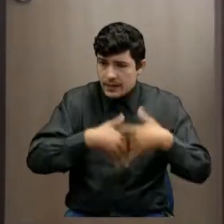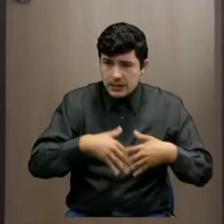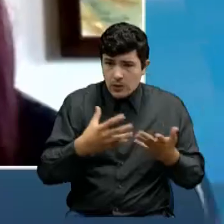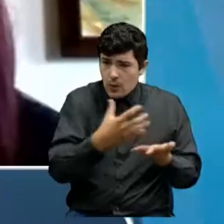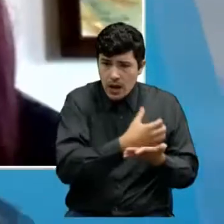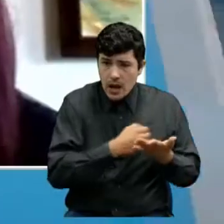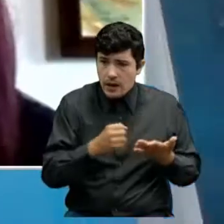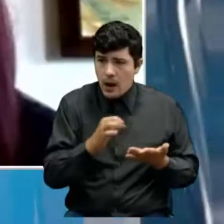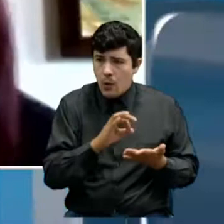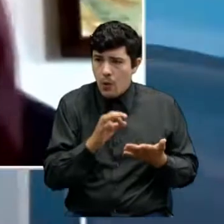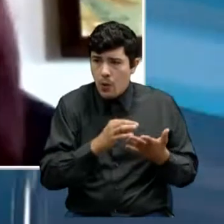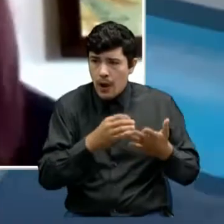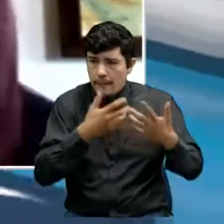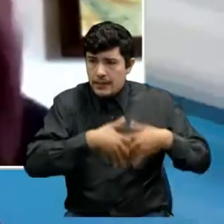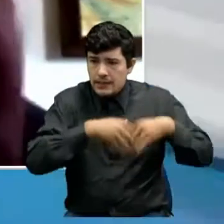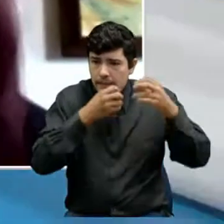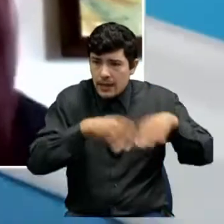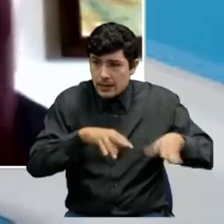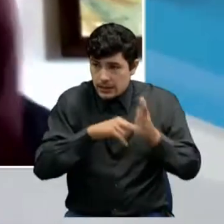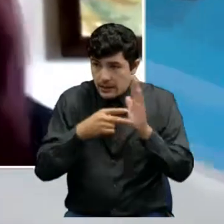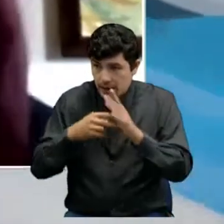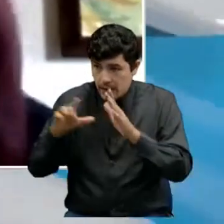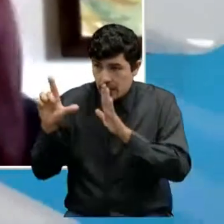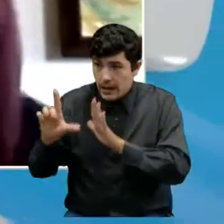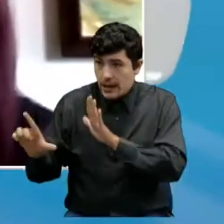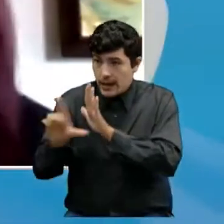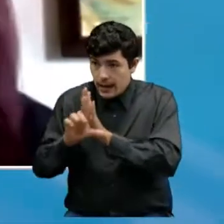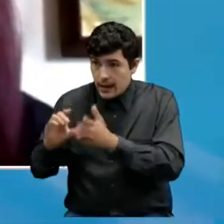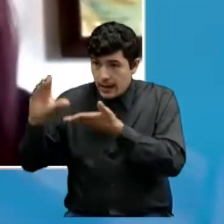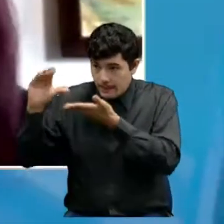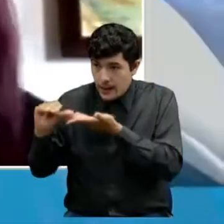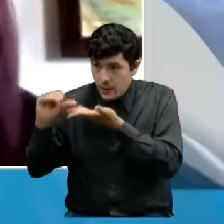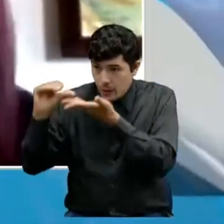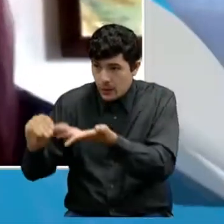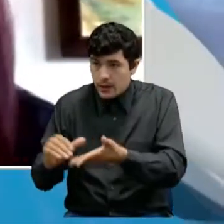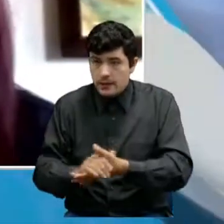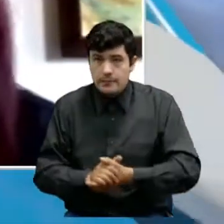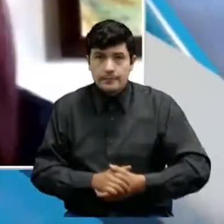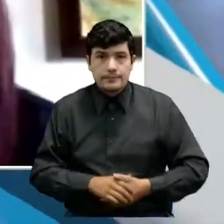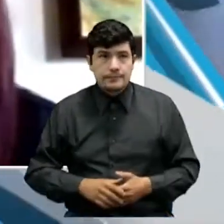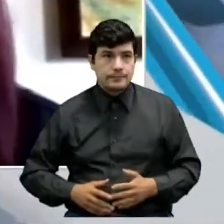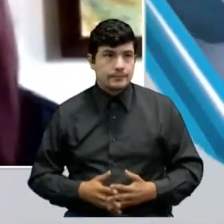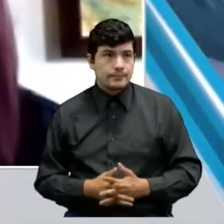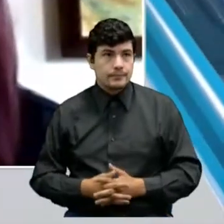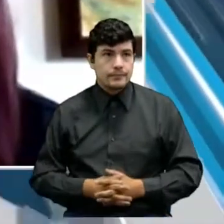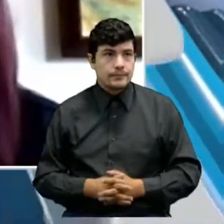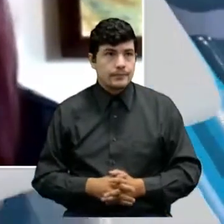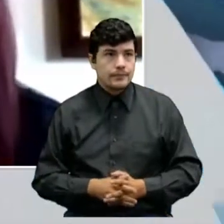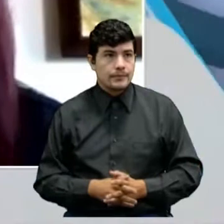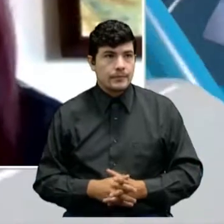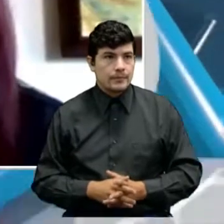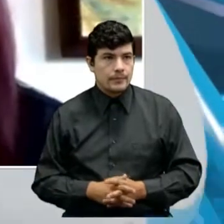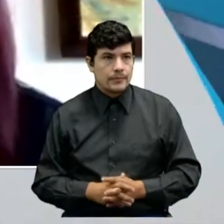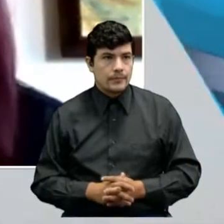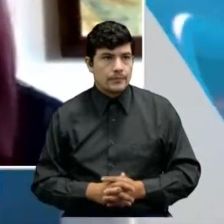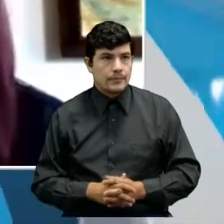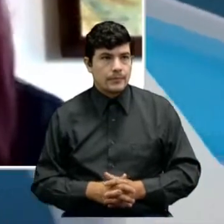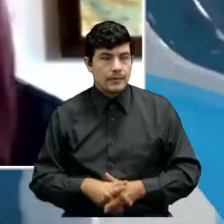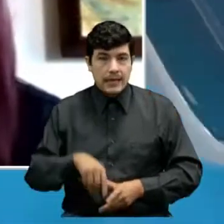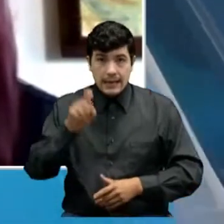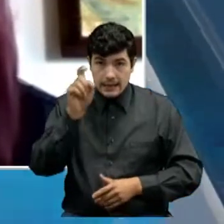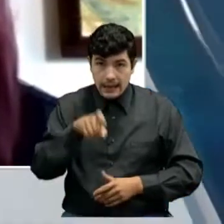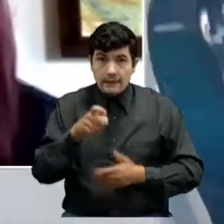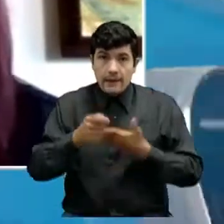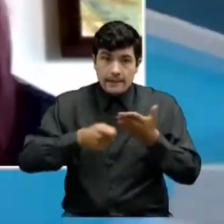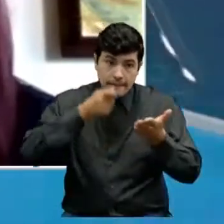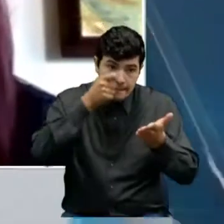pérdidas? No, doctora Marlene, no es legal. Debe pagarse la prima